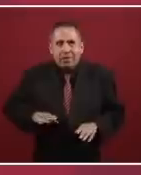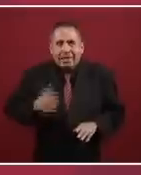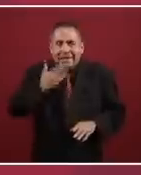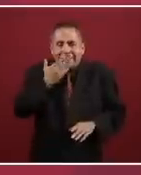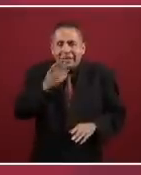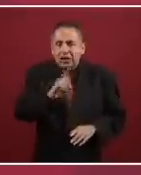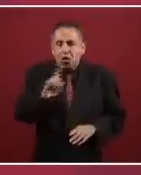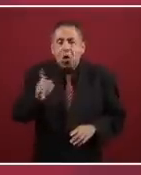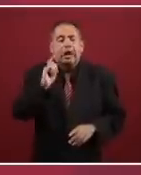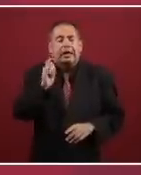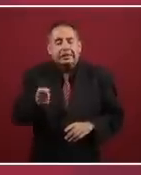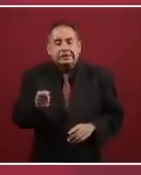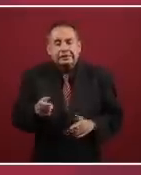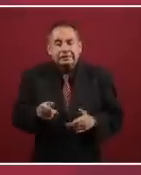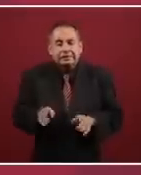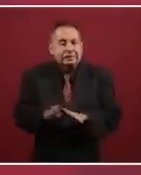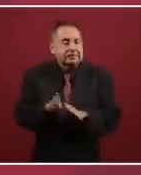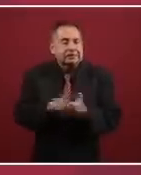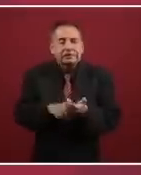quedar